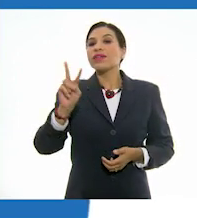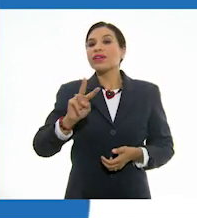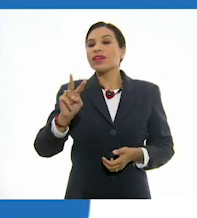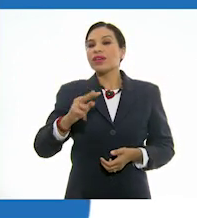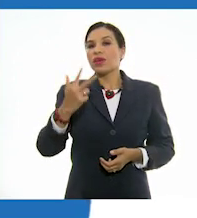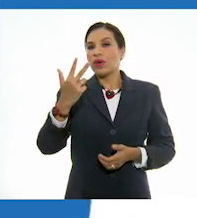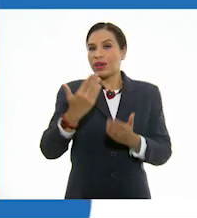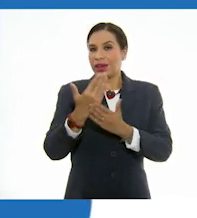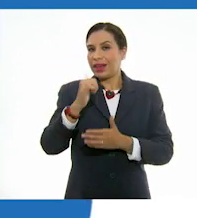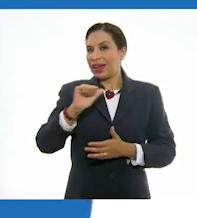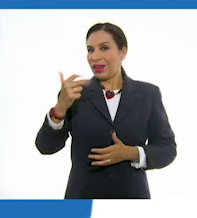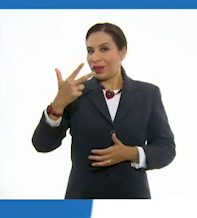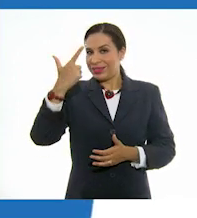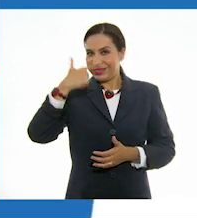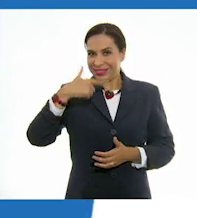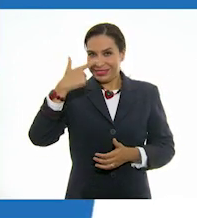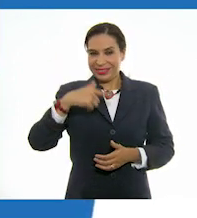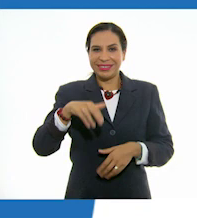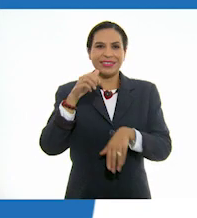¡Gracias!